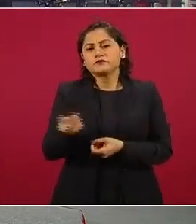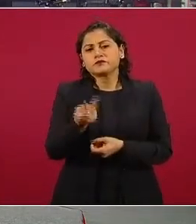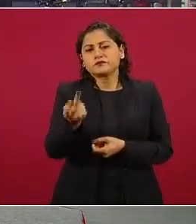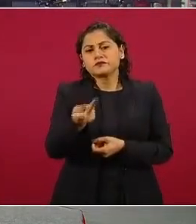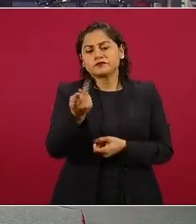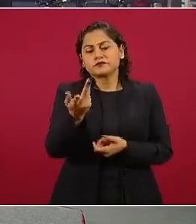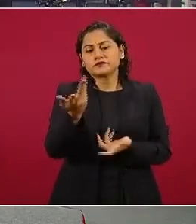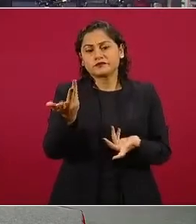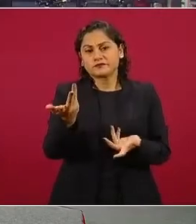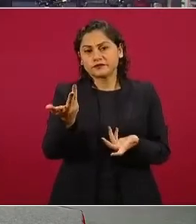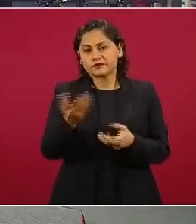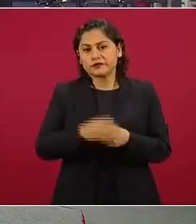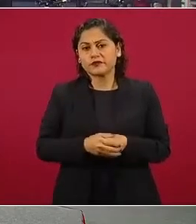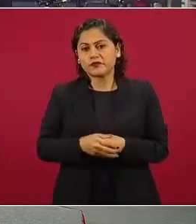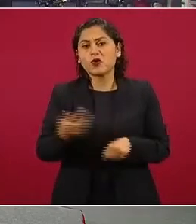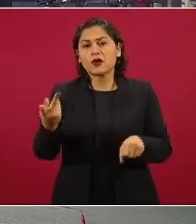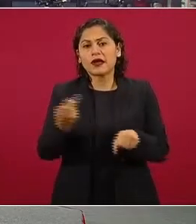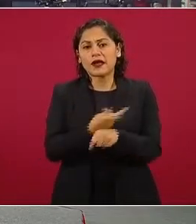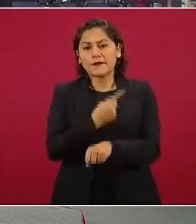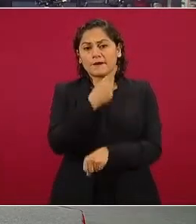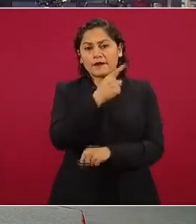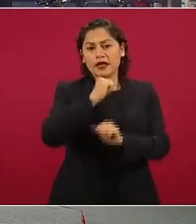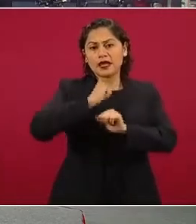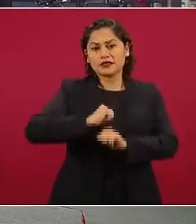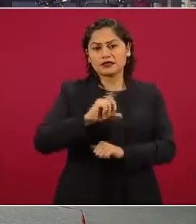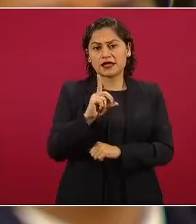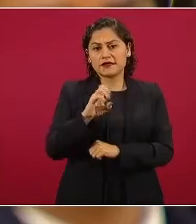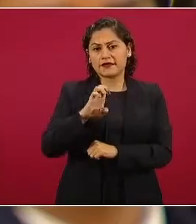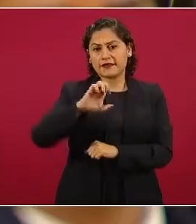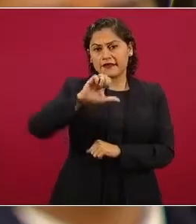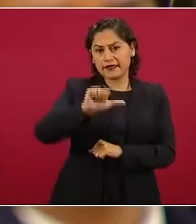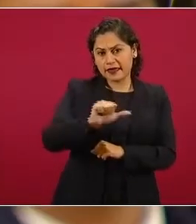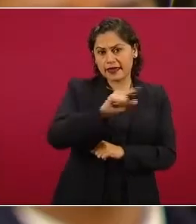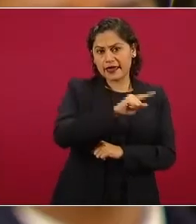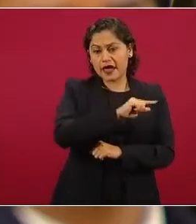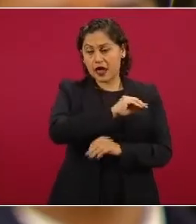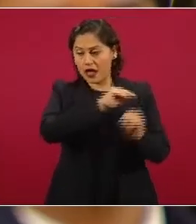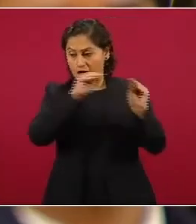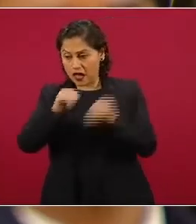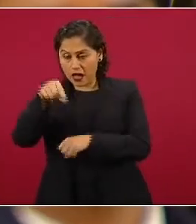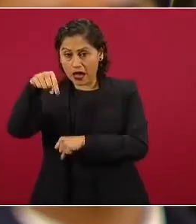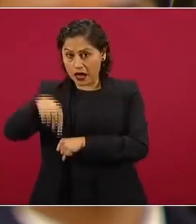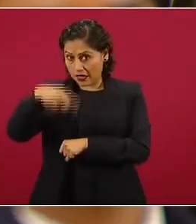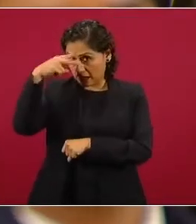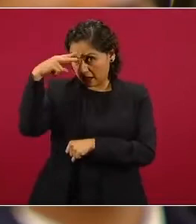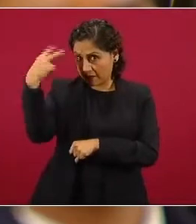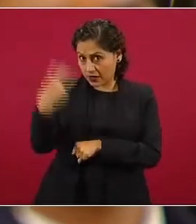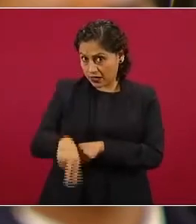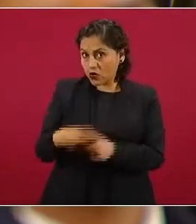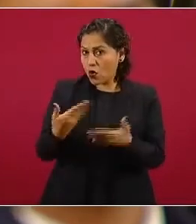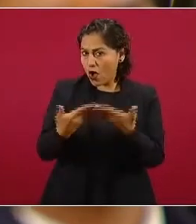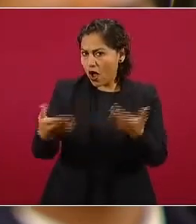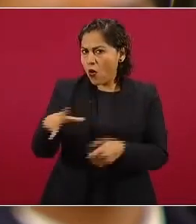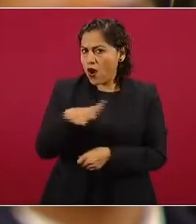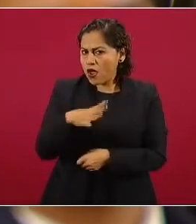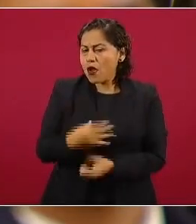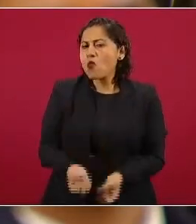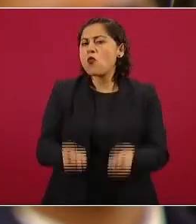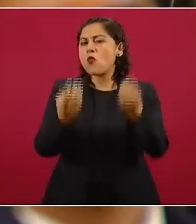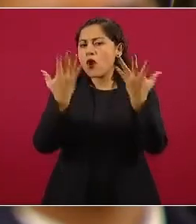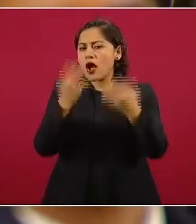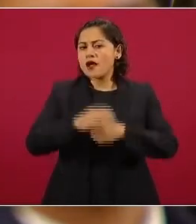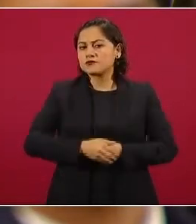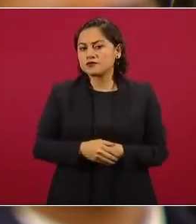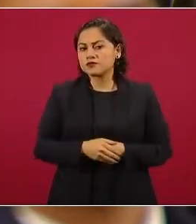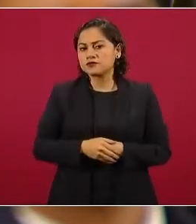específicamente los agentes de la DEA en nuestro país? ¿Cuántos agentes de la DEA se encuentran actualmente en nuestro país? Y finalmente, canciller,